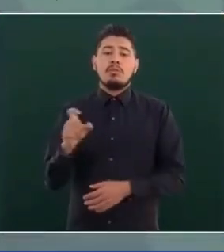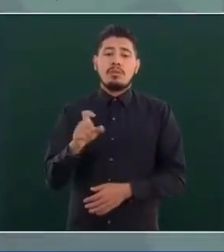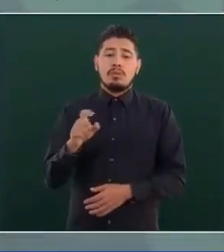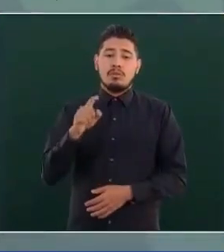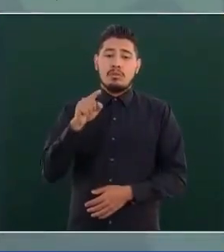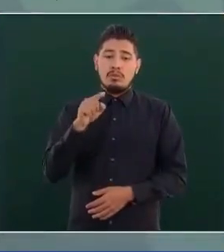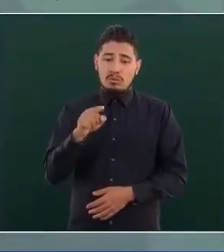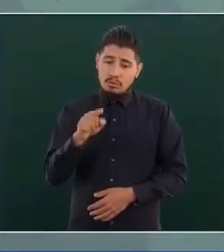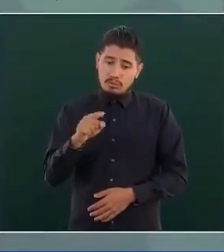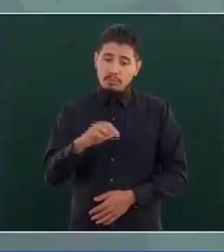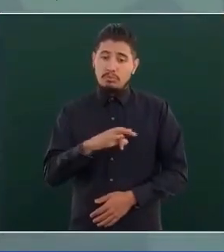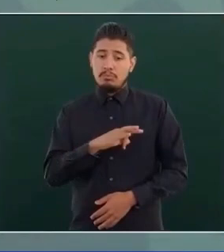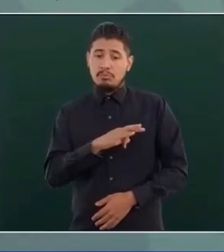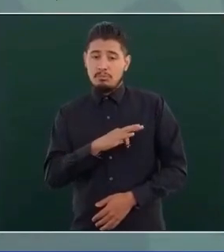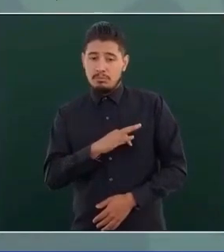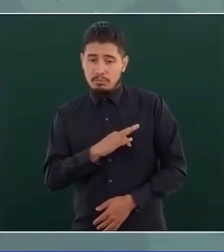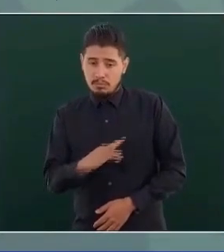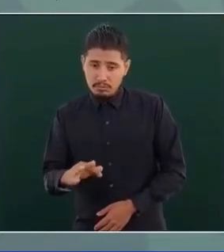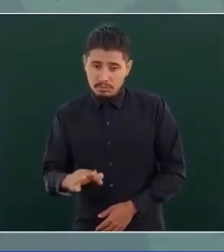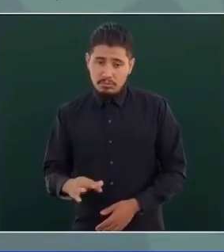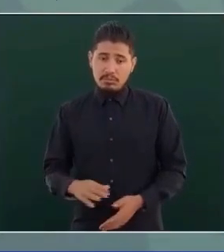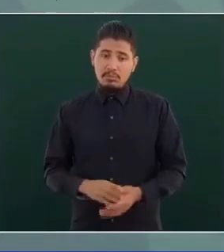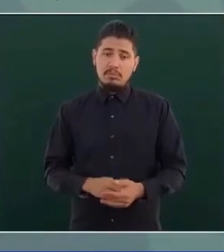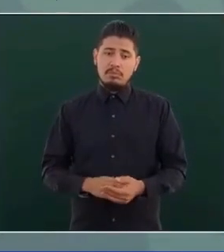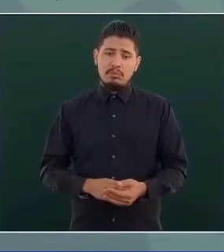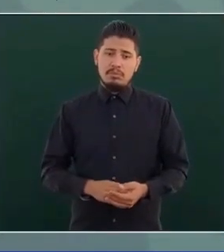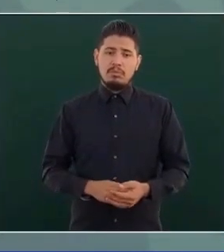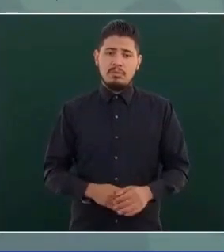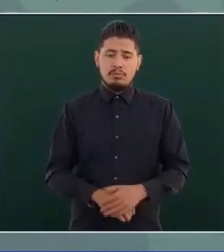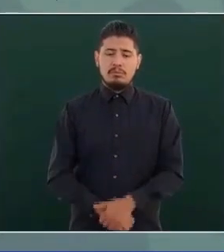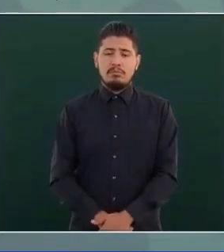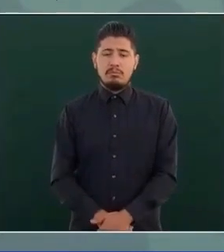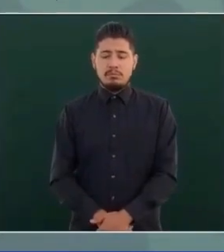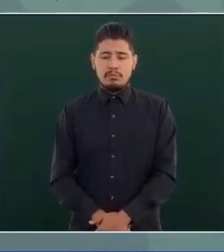cuando te permitieron recibir subsidio,